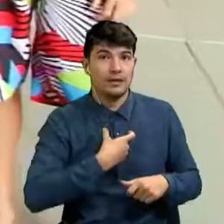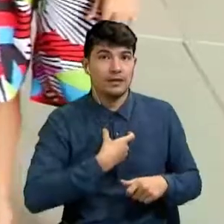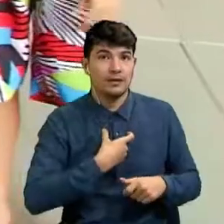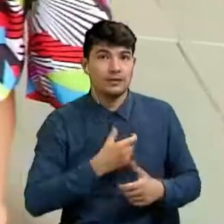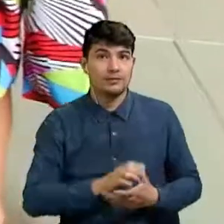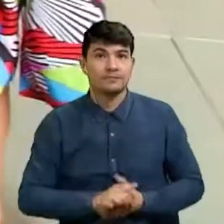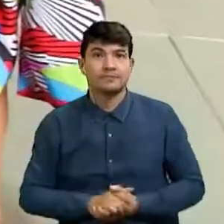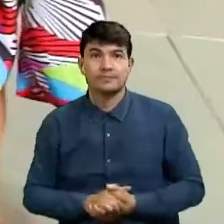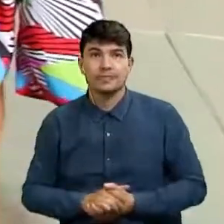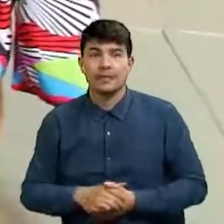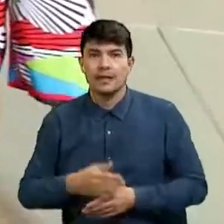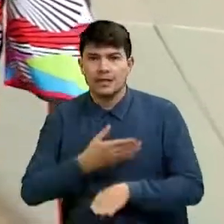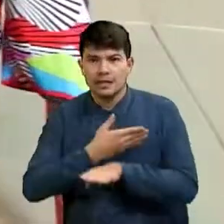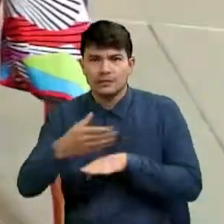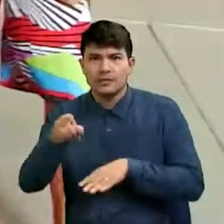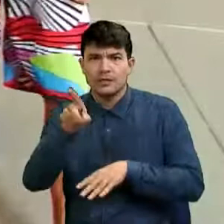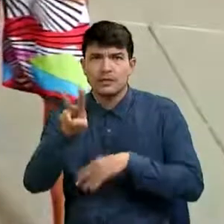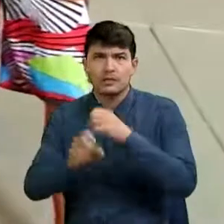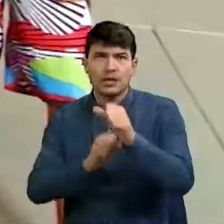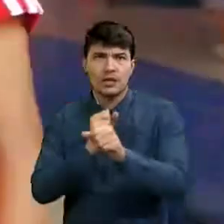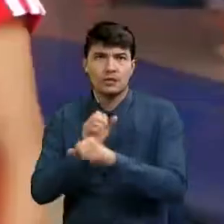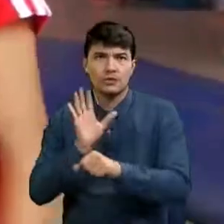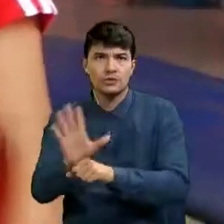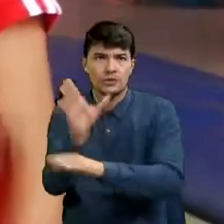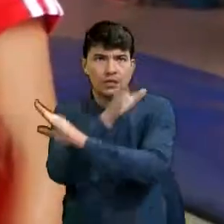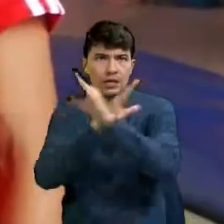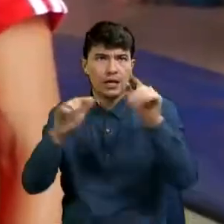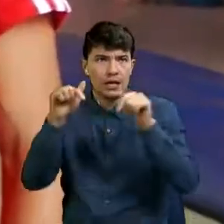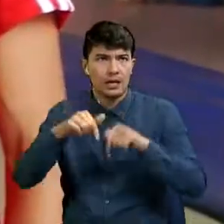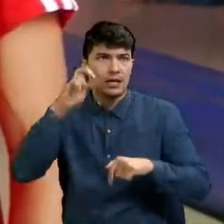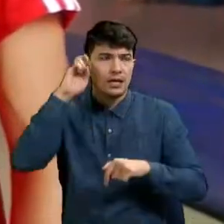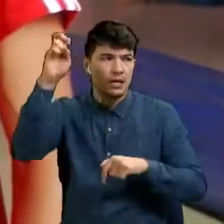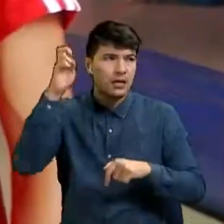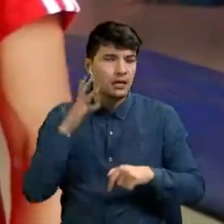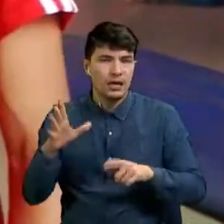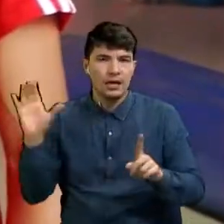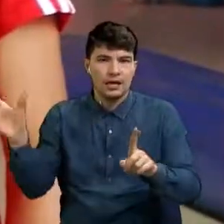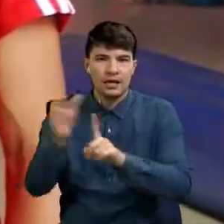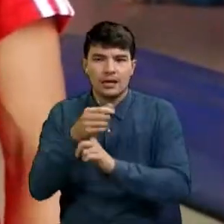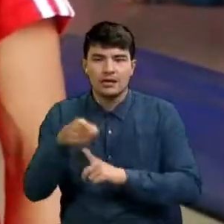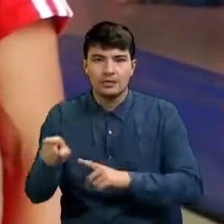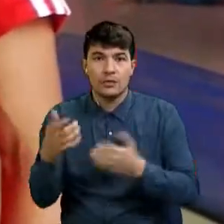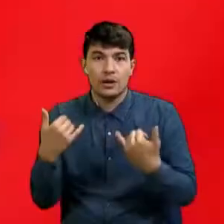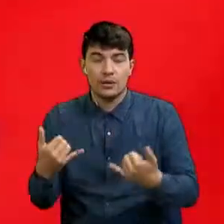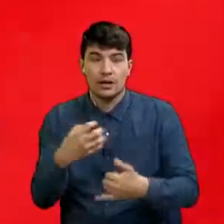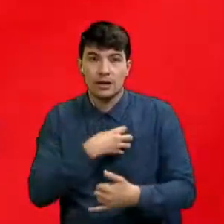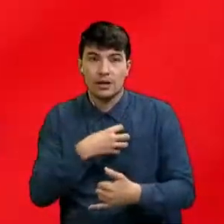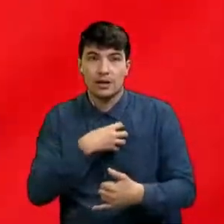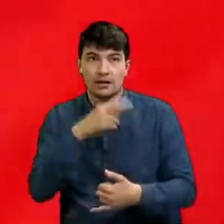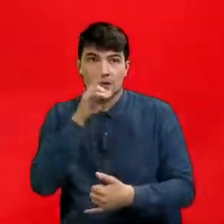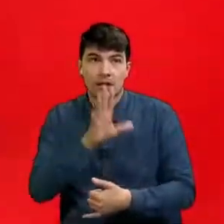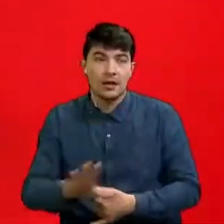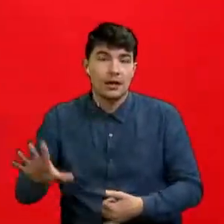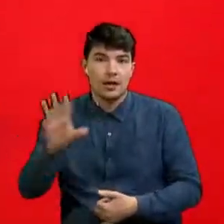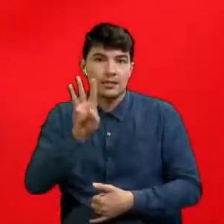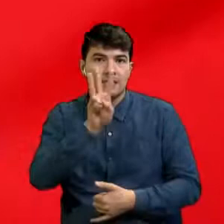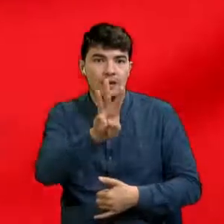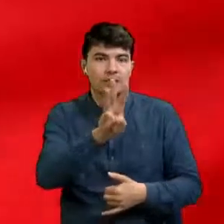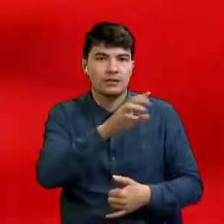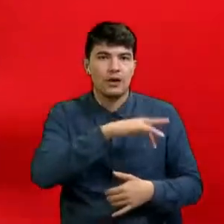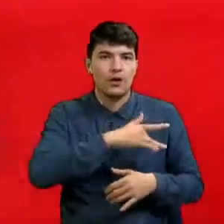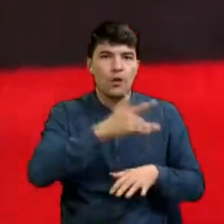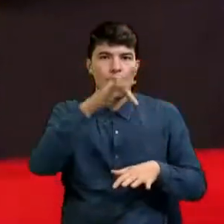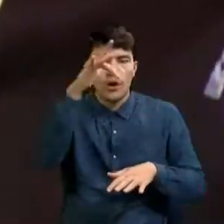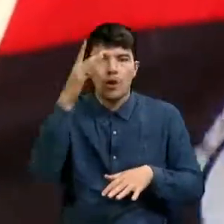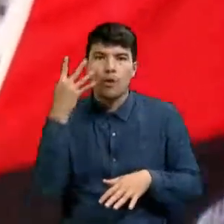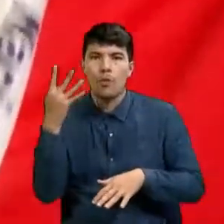después de 12 años el judo de norte de santander regresó por la puerta grande a un torneo nacional tres preseas de oro y